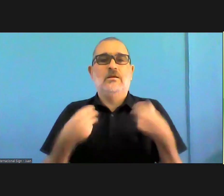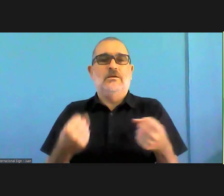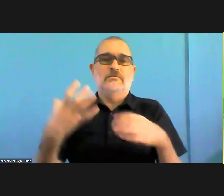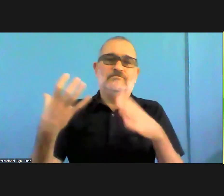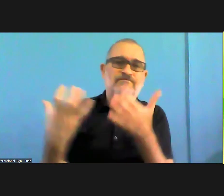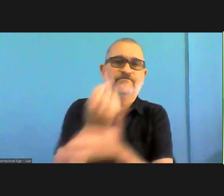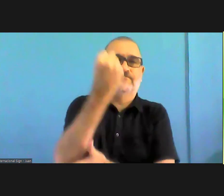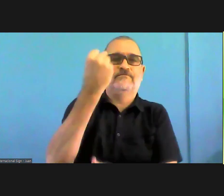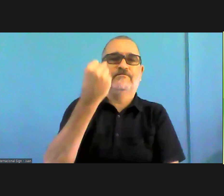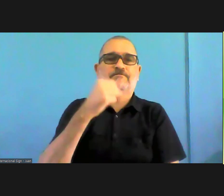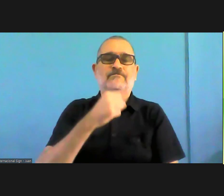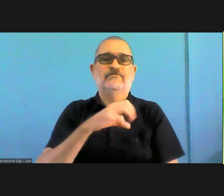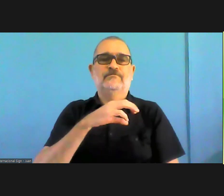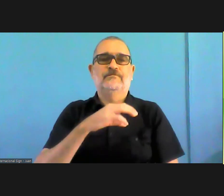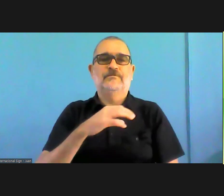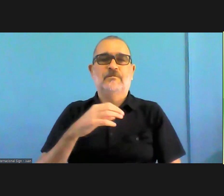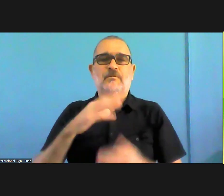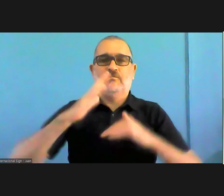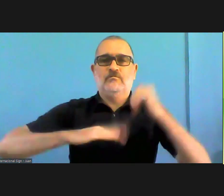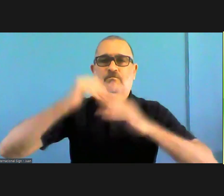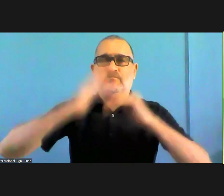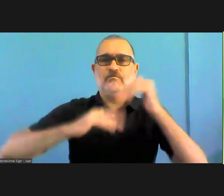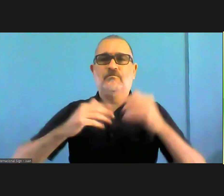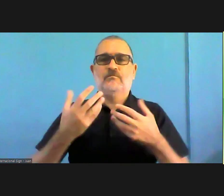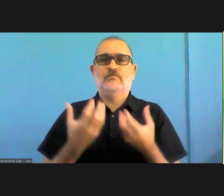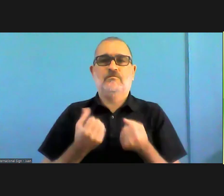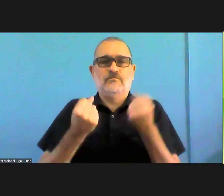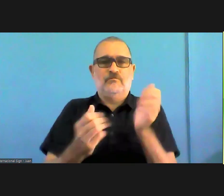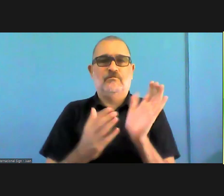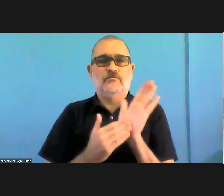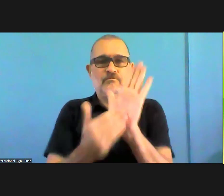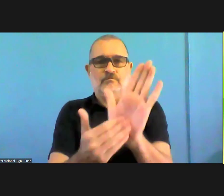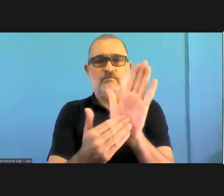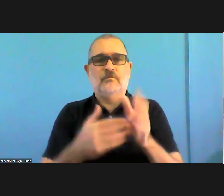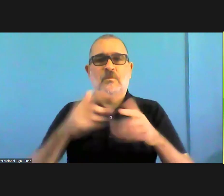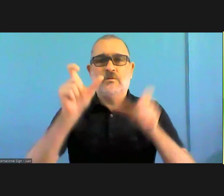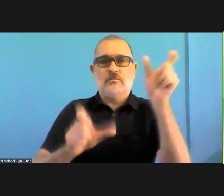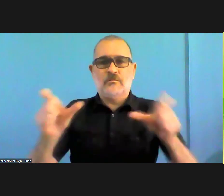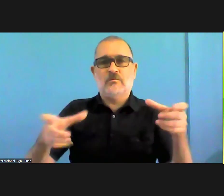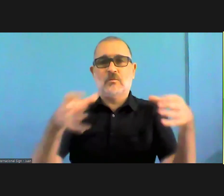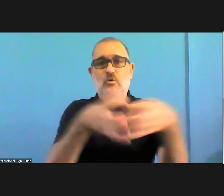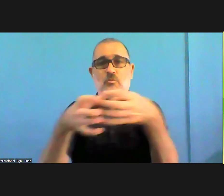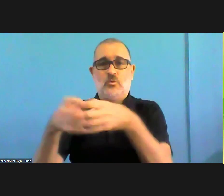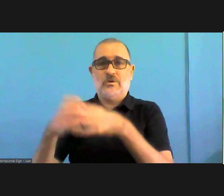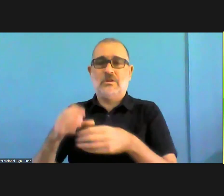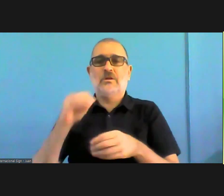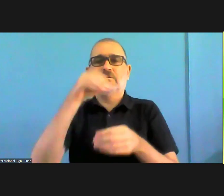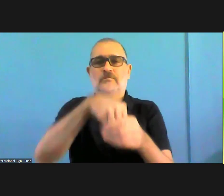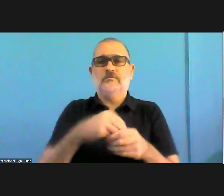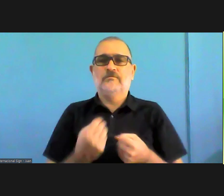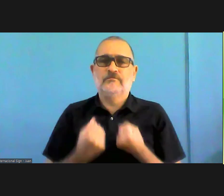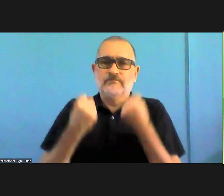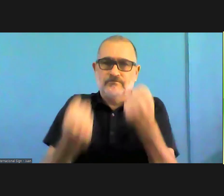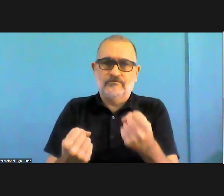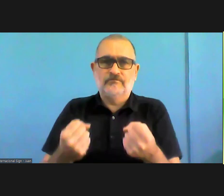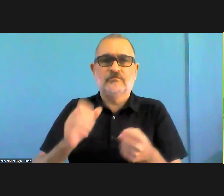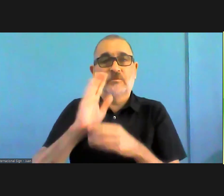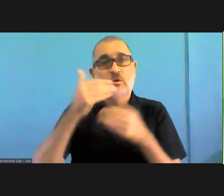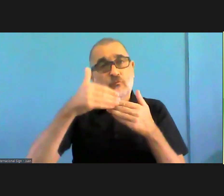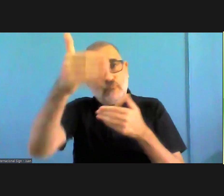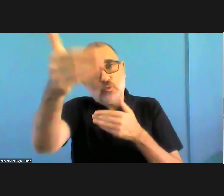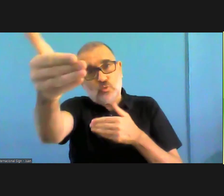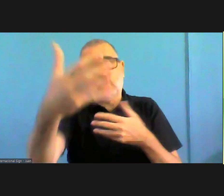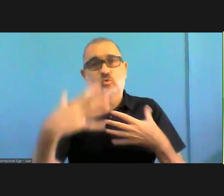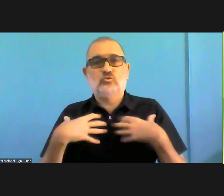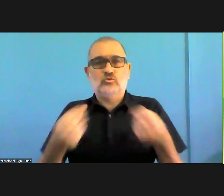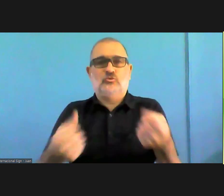las poblaciones, las comunidades y la resiliencia de los sistemas sanitarios. Y la última línea de acción es crítica